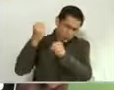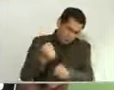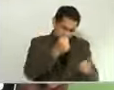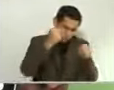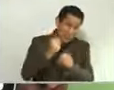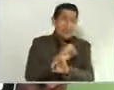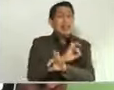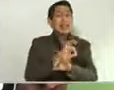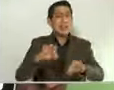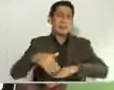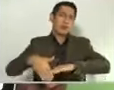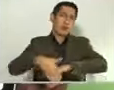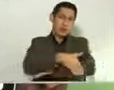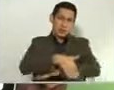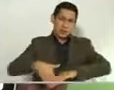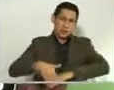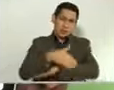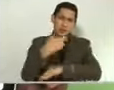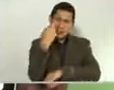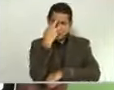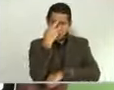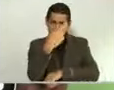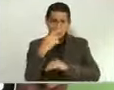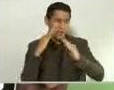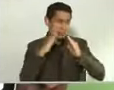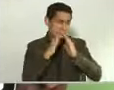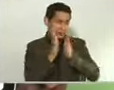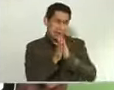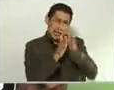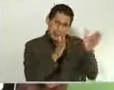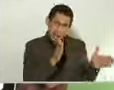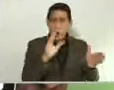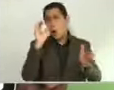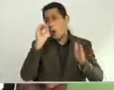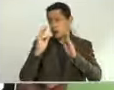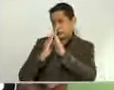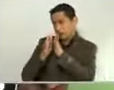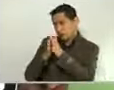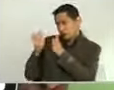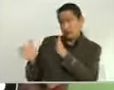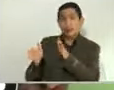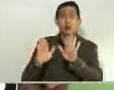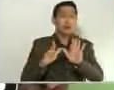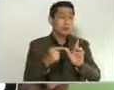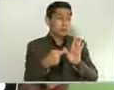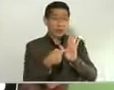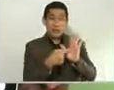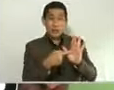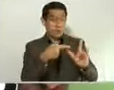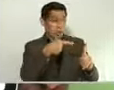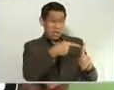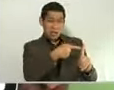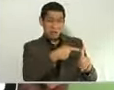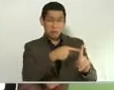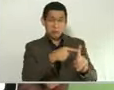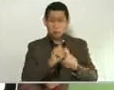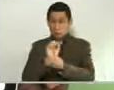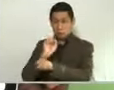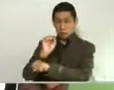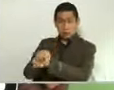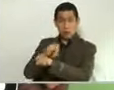la basura al de al lado, no en su casa. ¿Hay alguna multa pecuniaria? Si no hacen esto, son multados económicamente en los